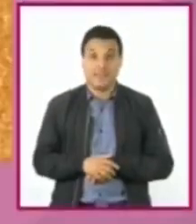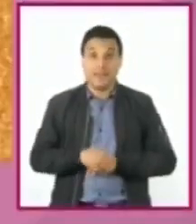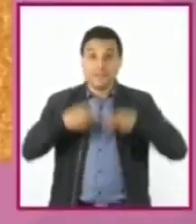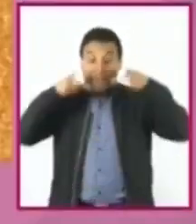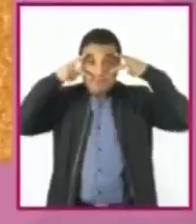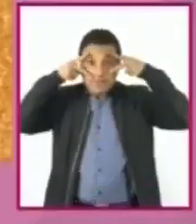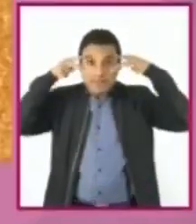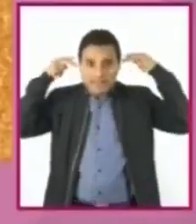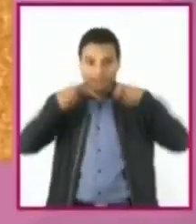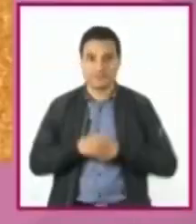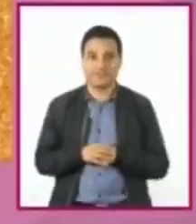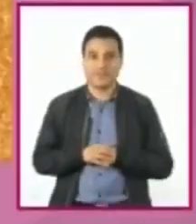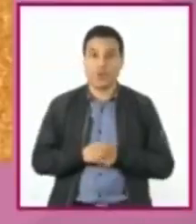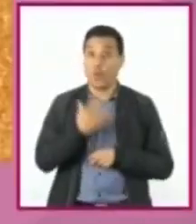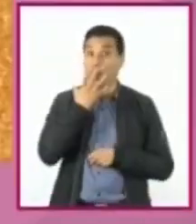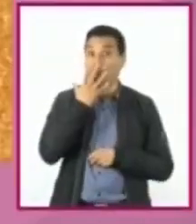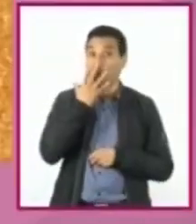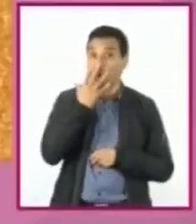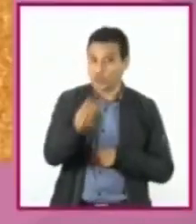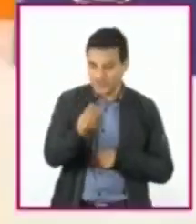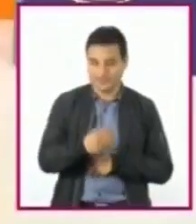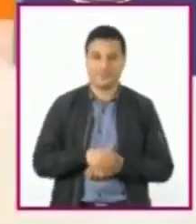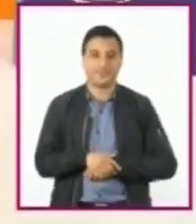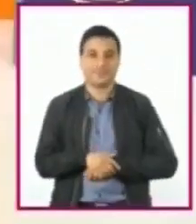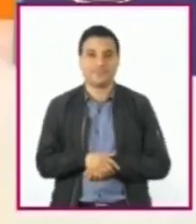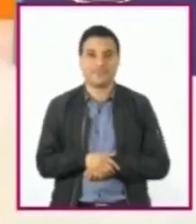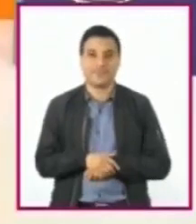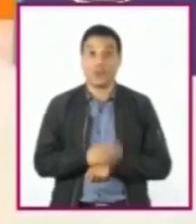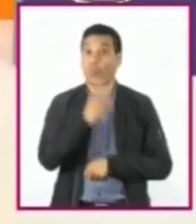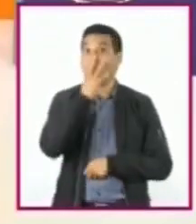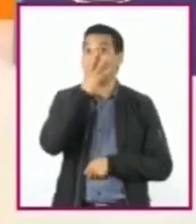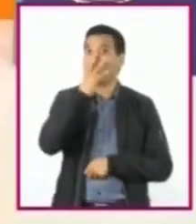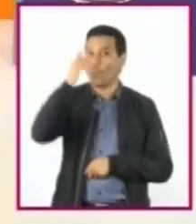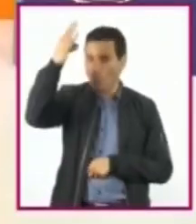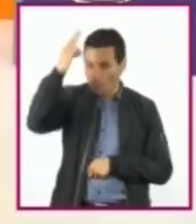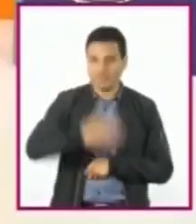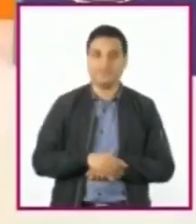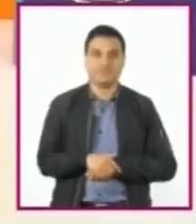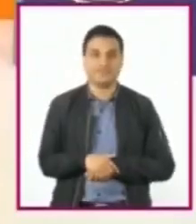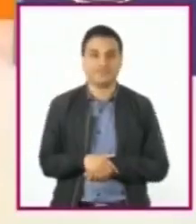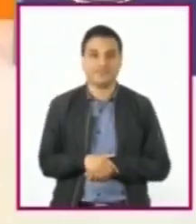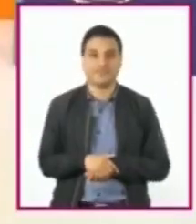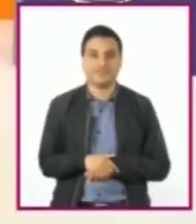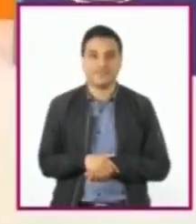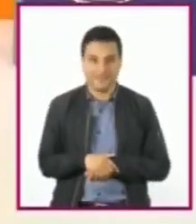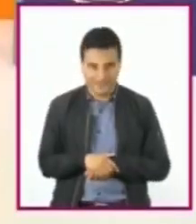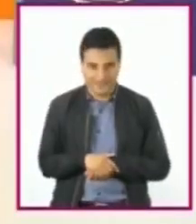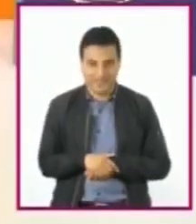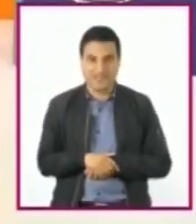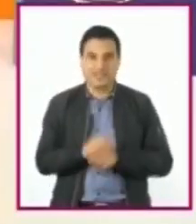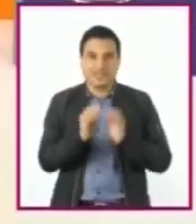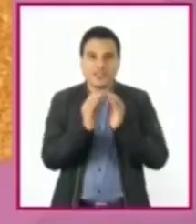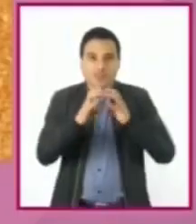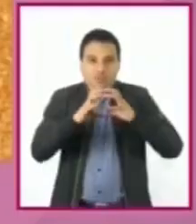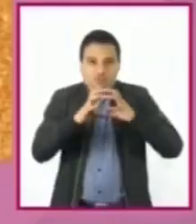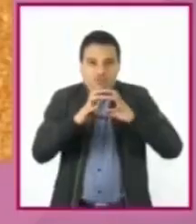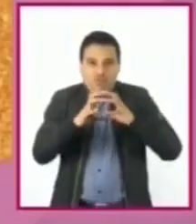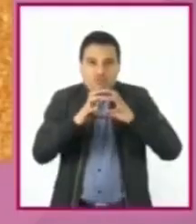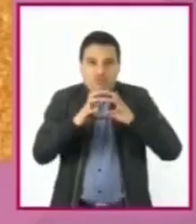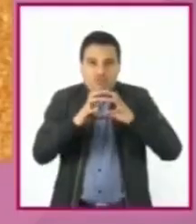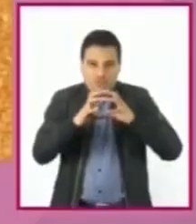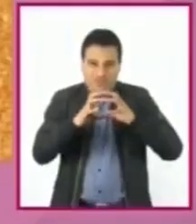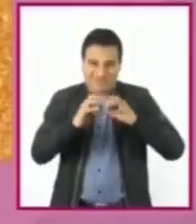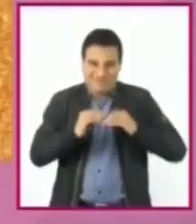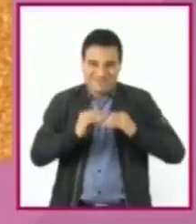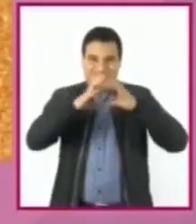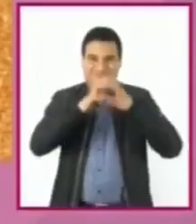mapache, coyote, zorrillo, armadillo,